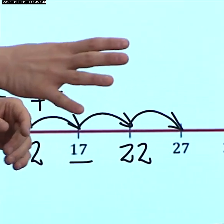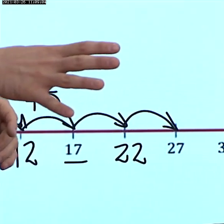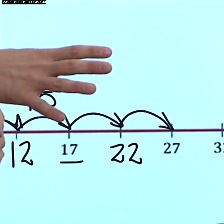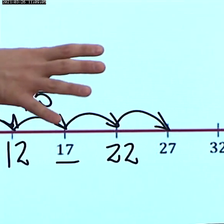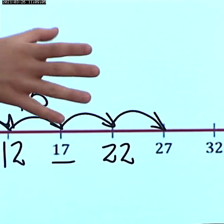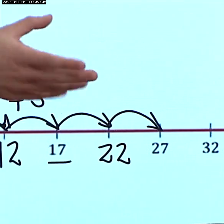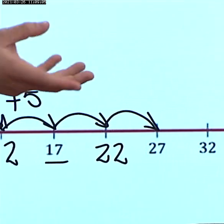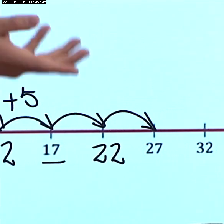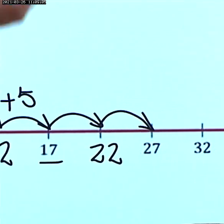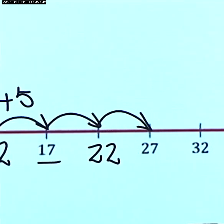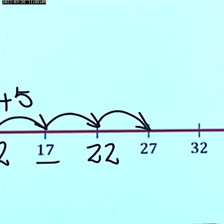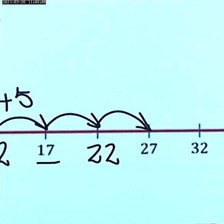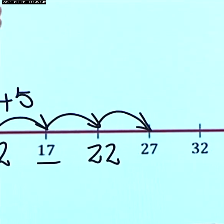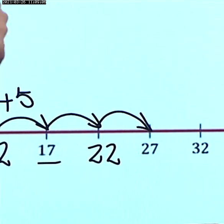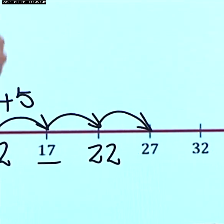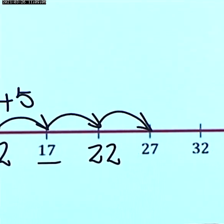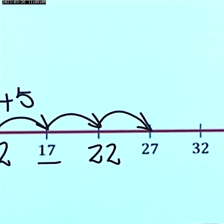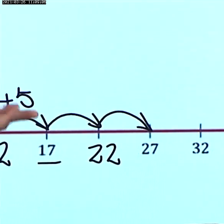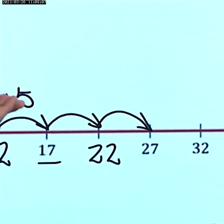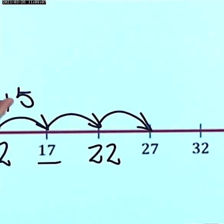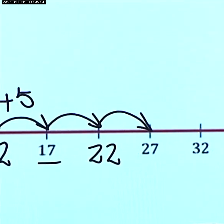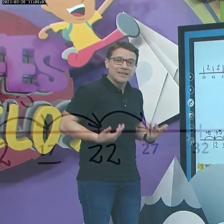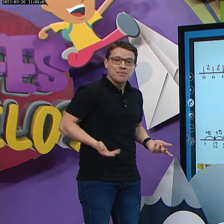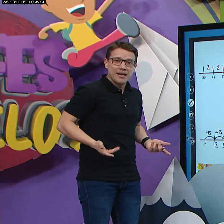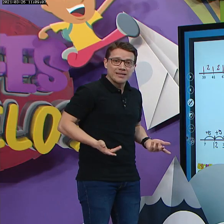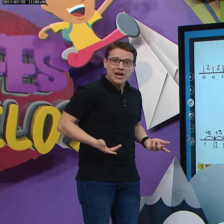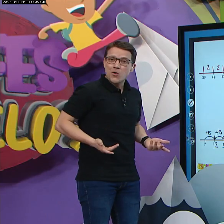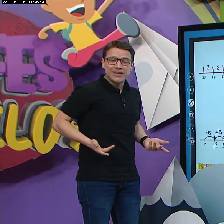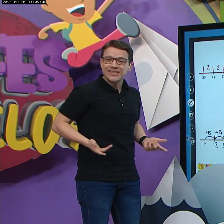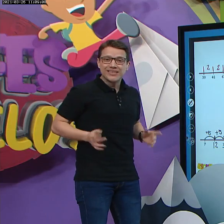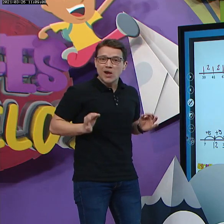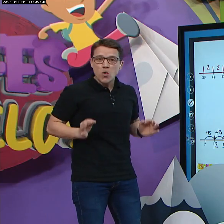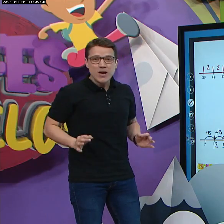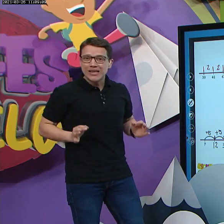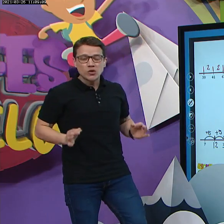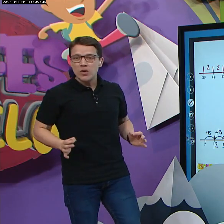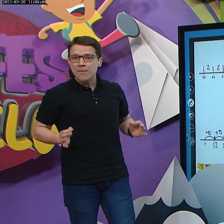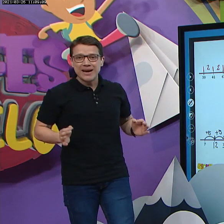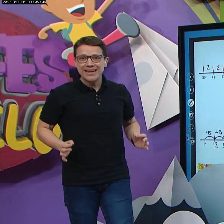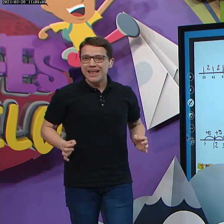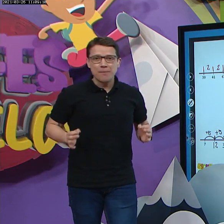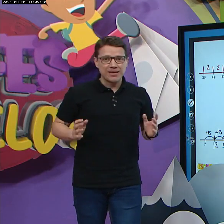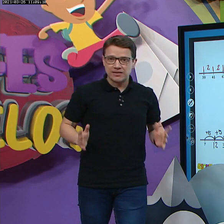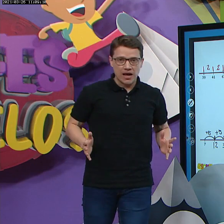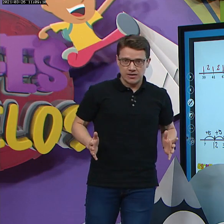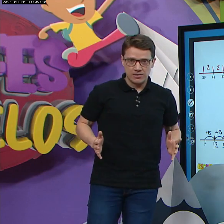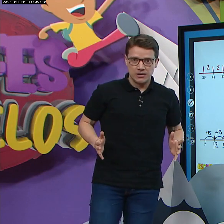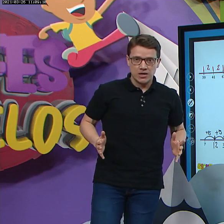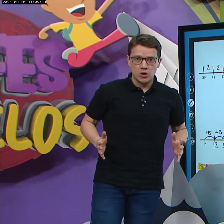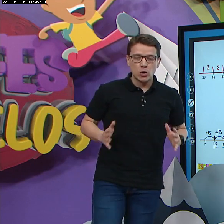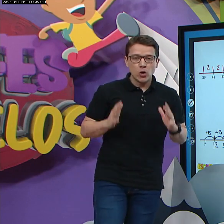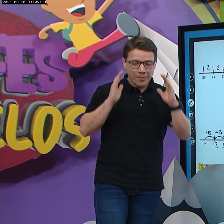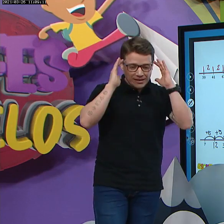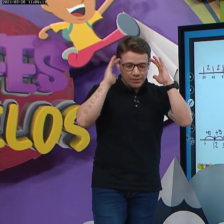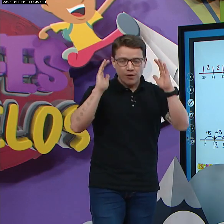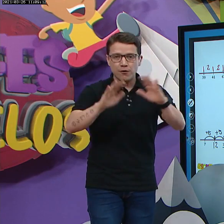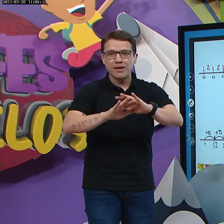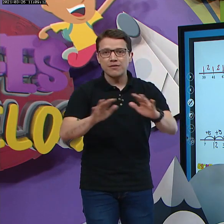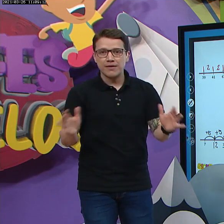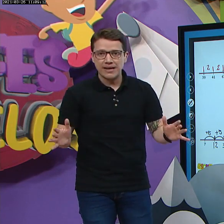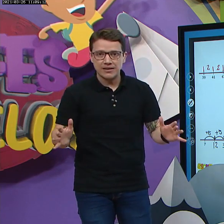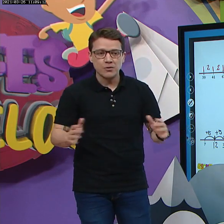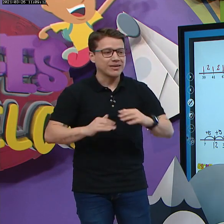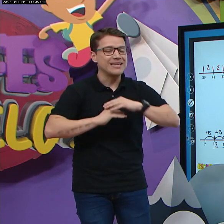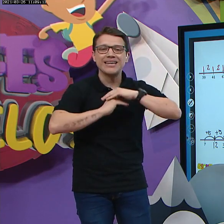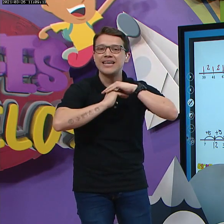forma, pero te voy a mostrar otra para que veas que en la matemática no existe una sola manera de pensar. Todos aprendemos de